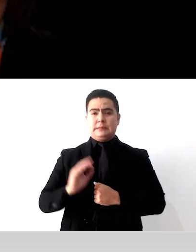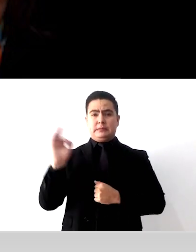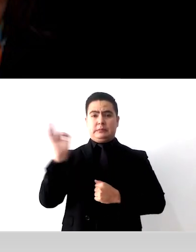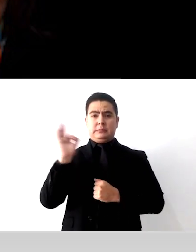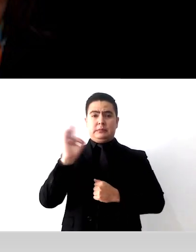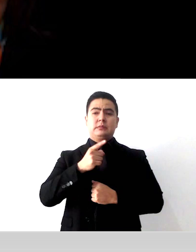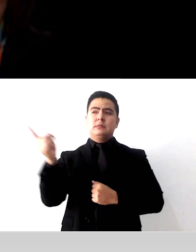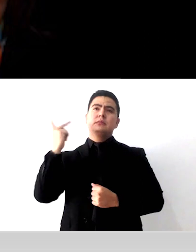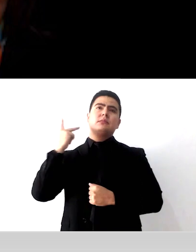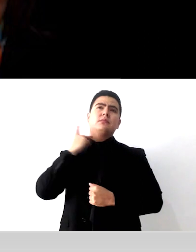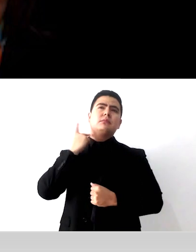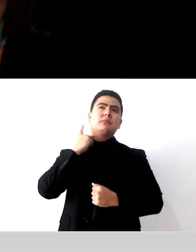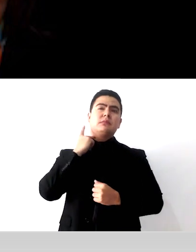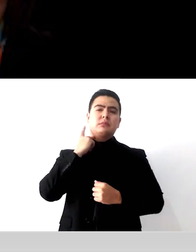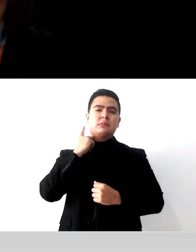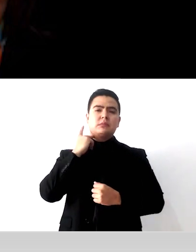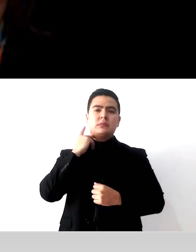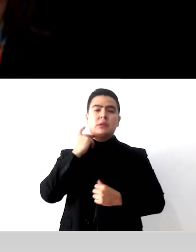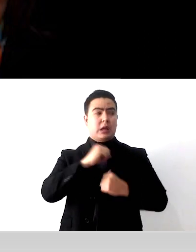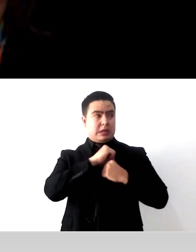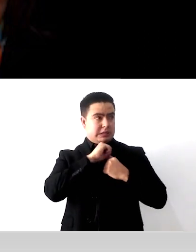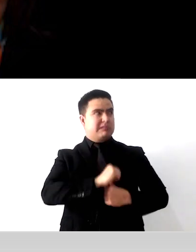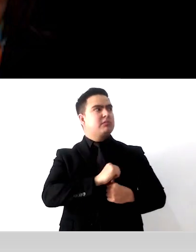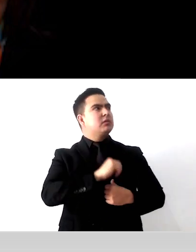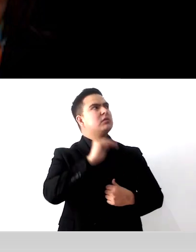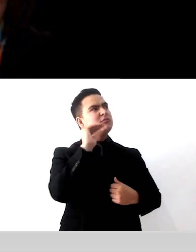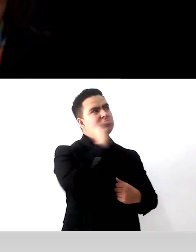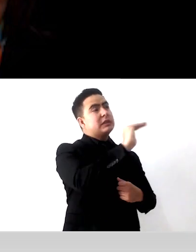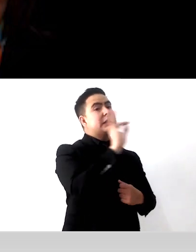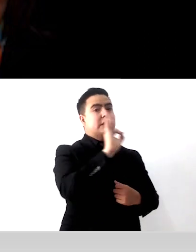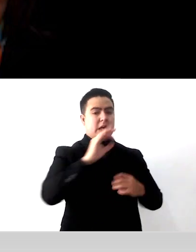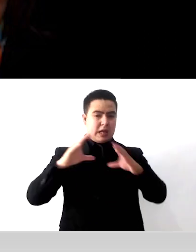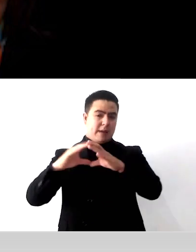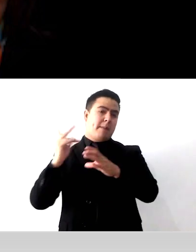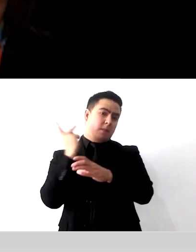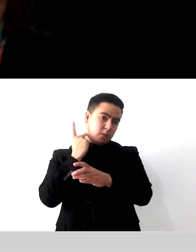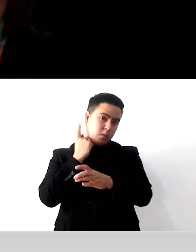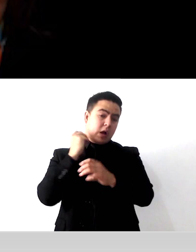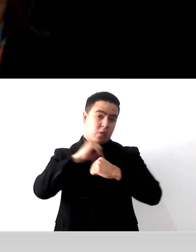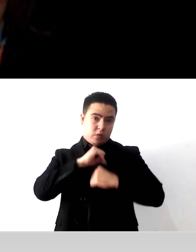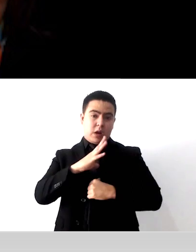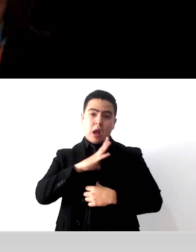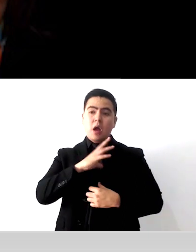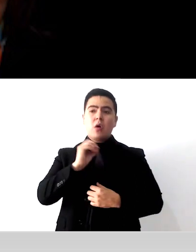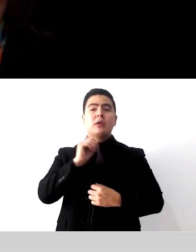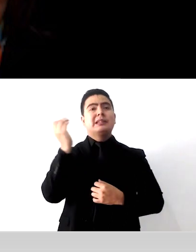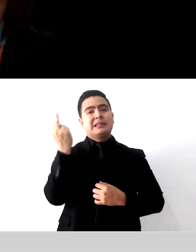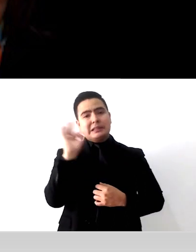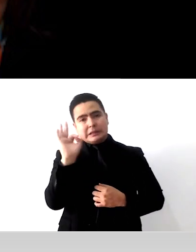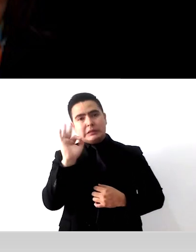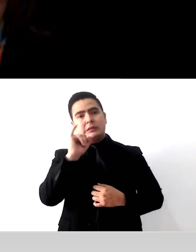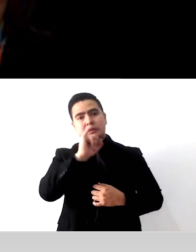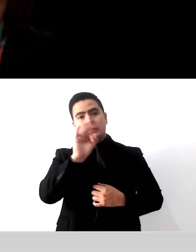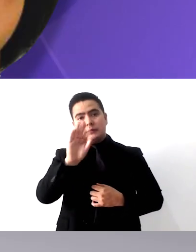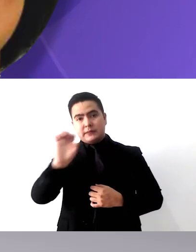política, ante cualquier autoridad, ¿eh? Puede ser la del partido, el Instituto Electoral, los tribunales, un ministerio